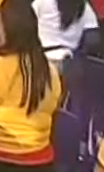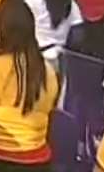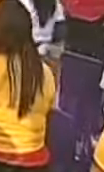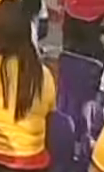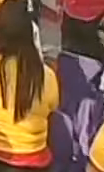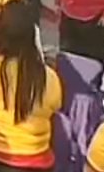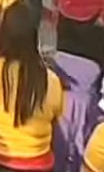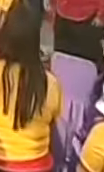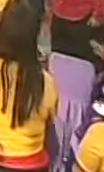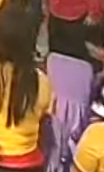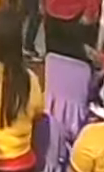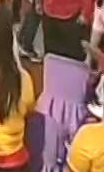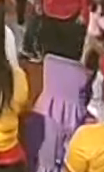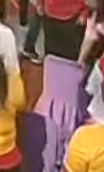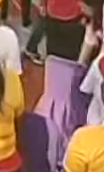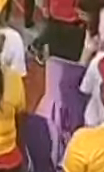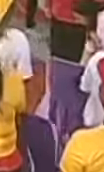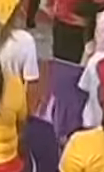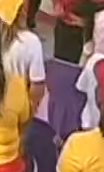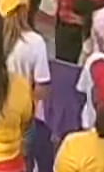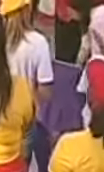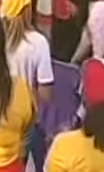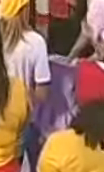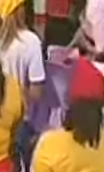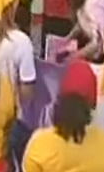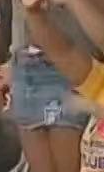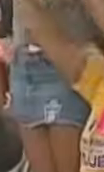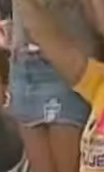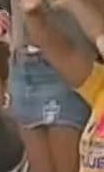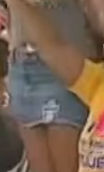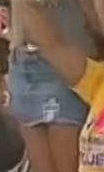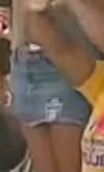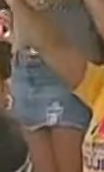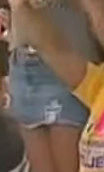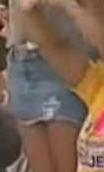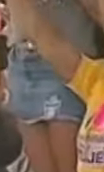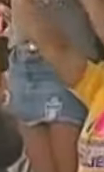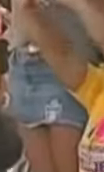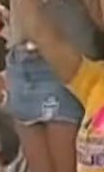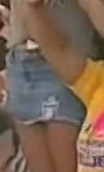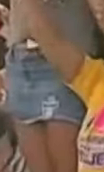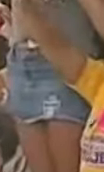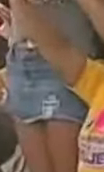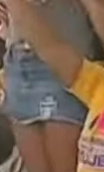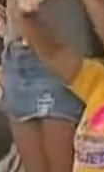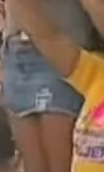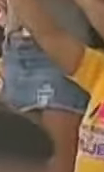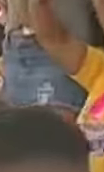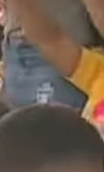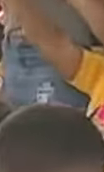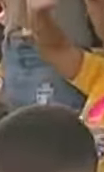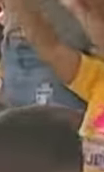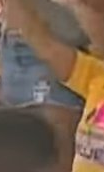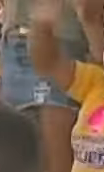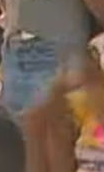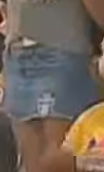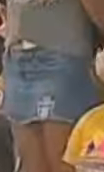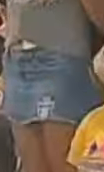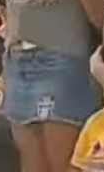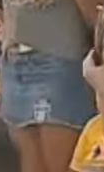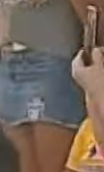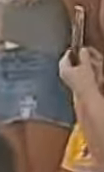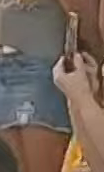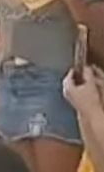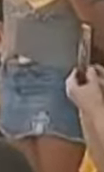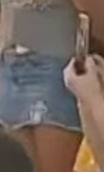pendiente venezolano. ¡Con esa mano, mi gente! A reforzar este pueblo, no se vaya de